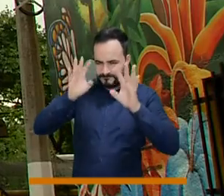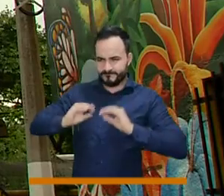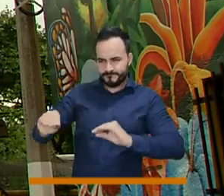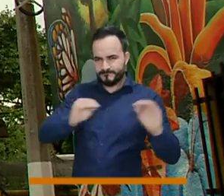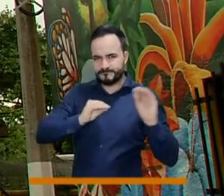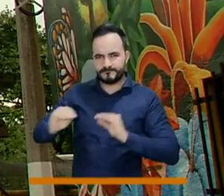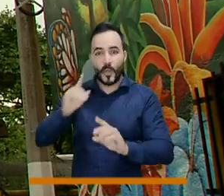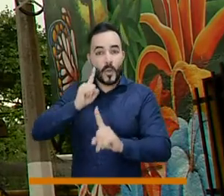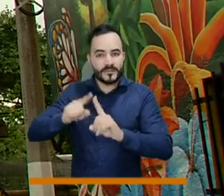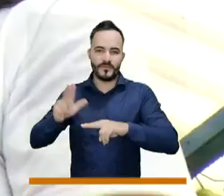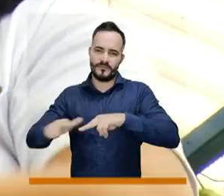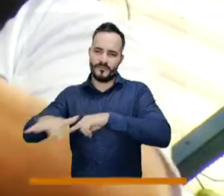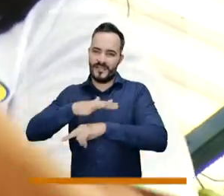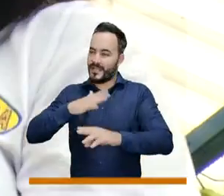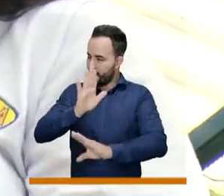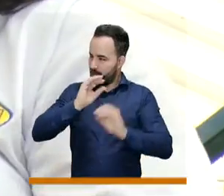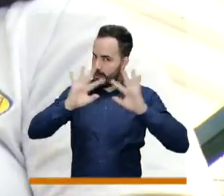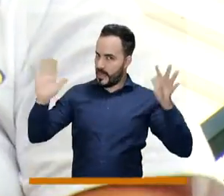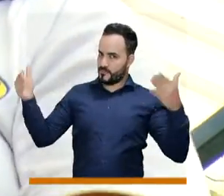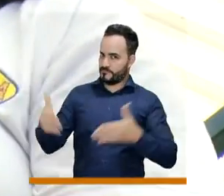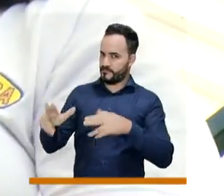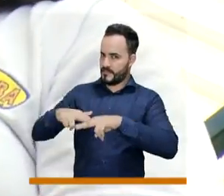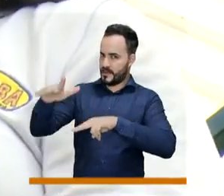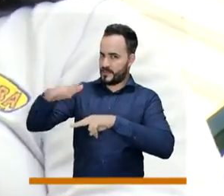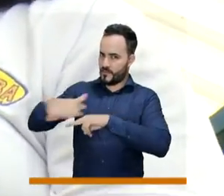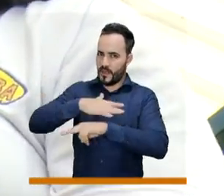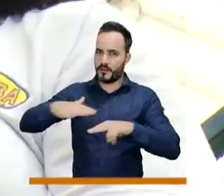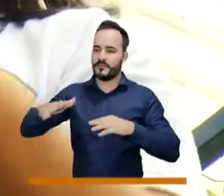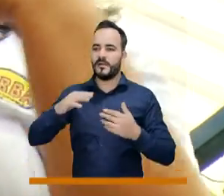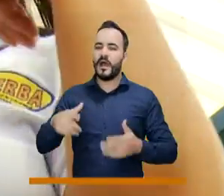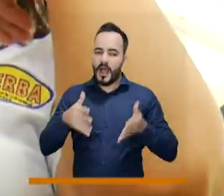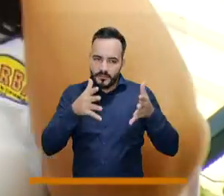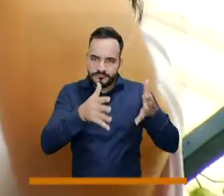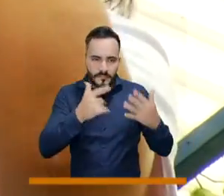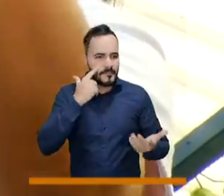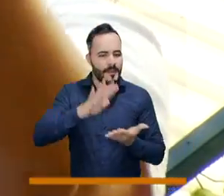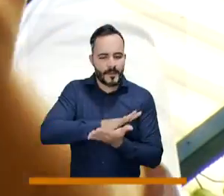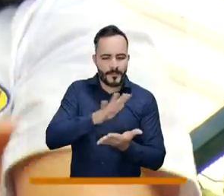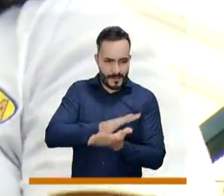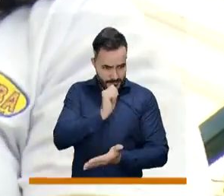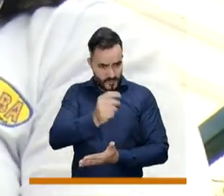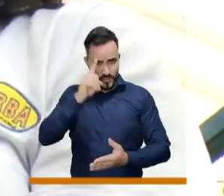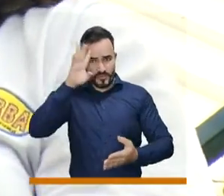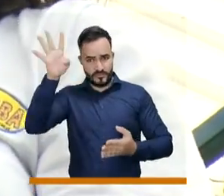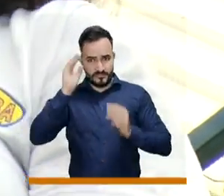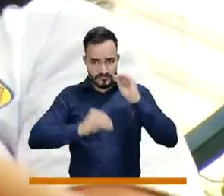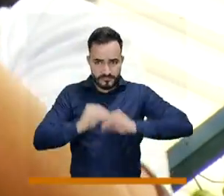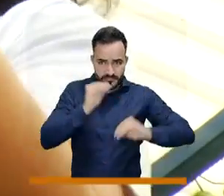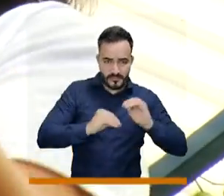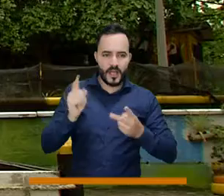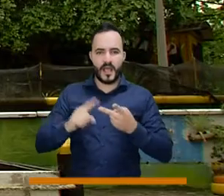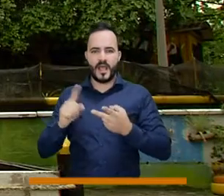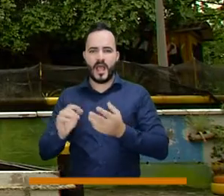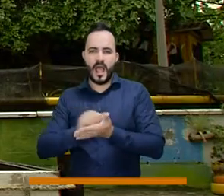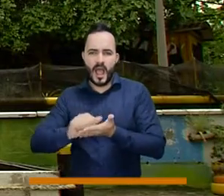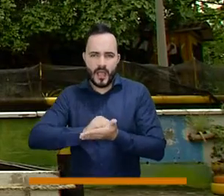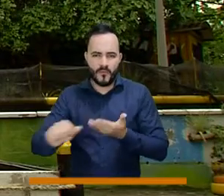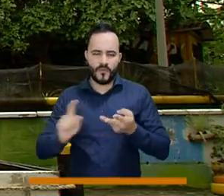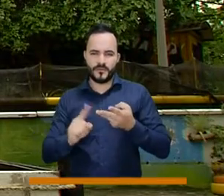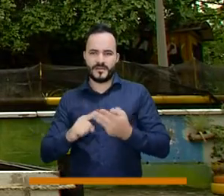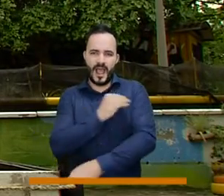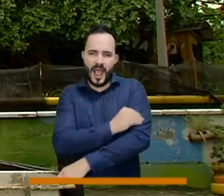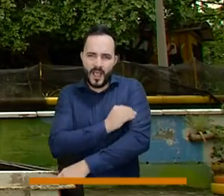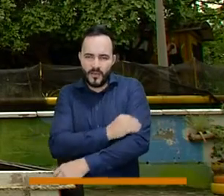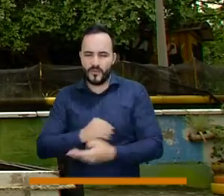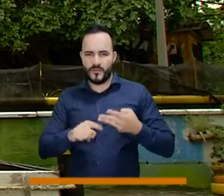comunidad en la transformación de este territorio? Nuestro fuerte es el ambiental. Entonces les enseñamos a hacer papel artesanal, el jabón, el